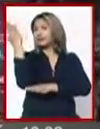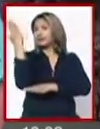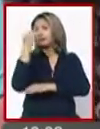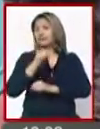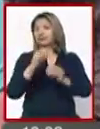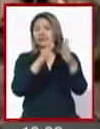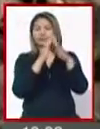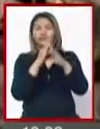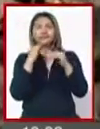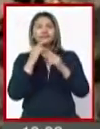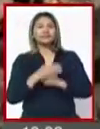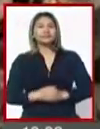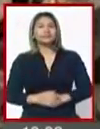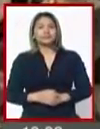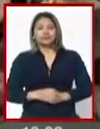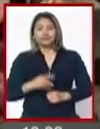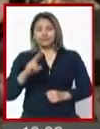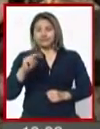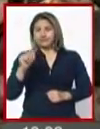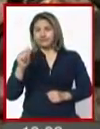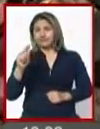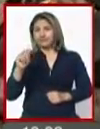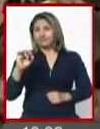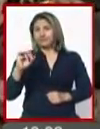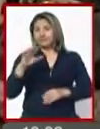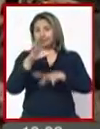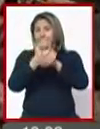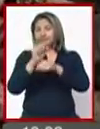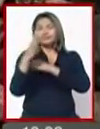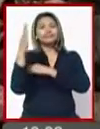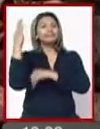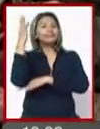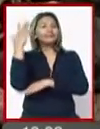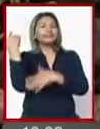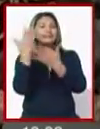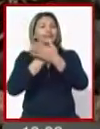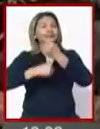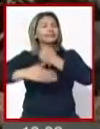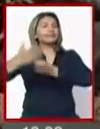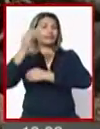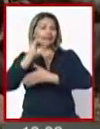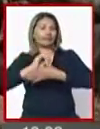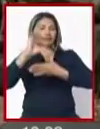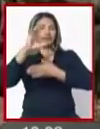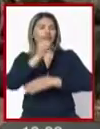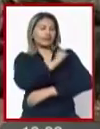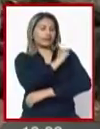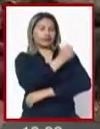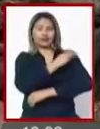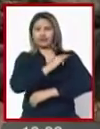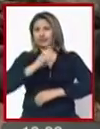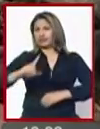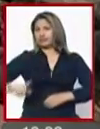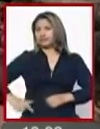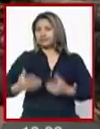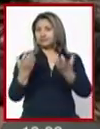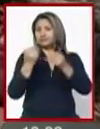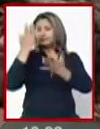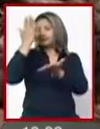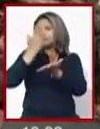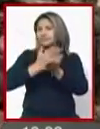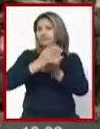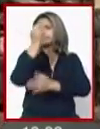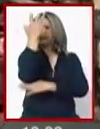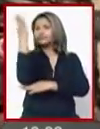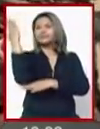urbanos, en especial los árboles nativos, y es así como en este lugar llegamos el año pasado en octubre con la autoridad municipal a querer detener